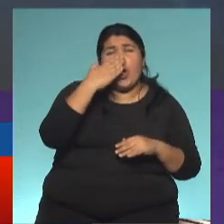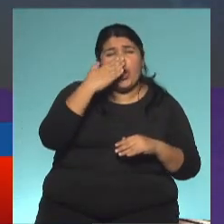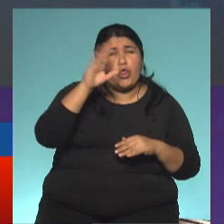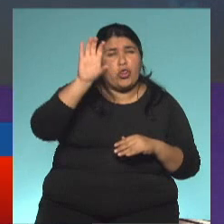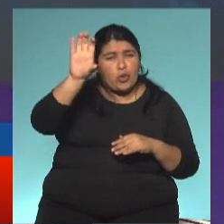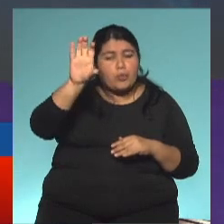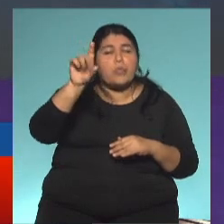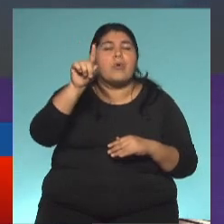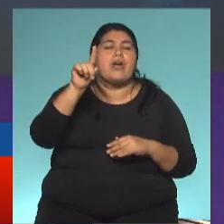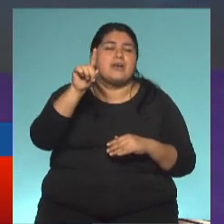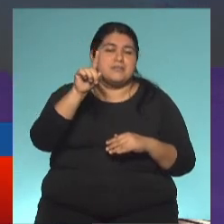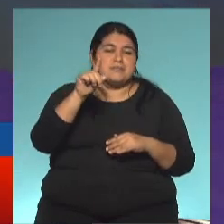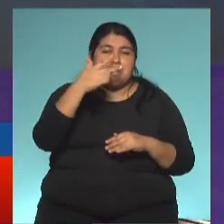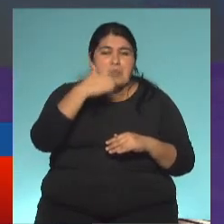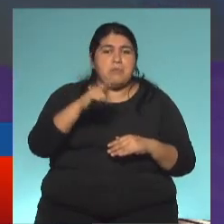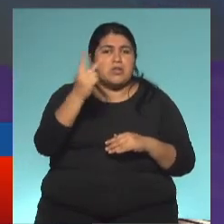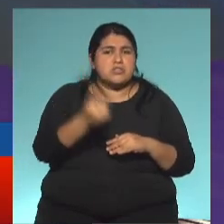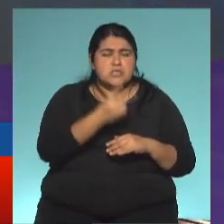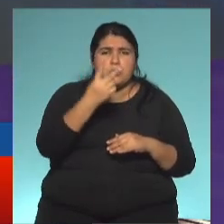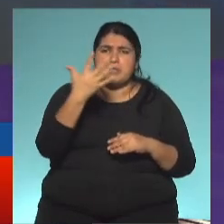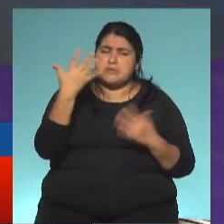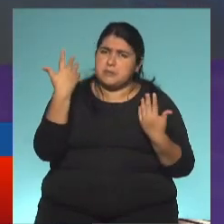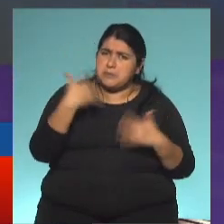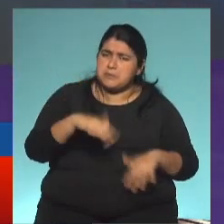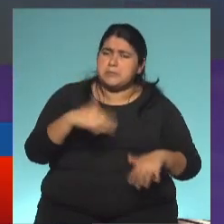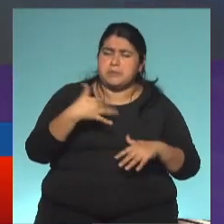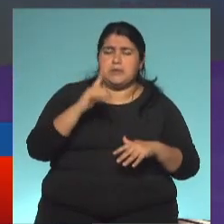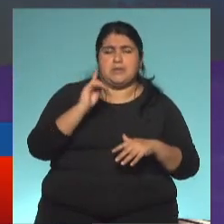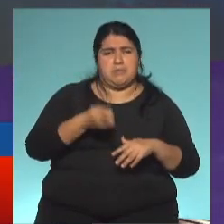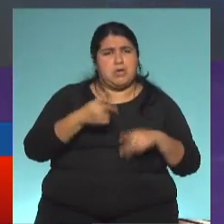repaso por el interior del país, 3.225 casos, también una cifra muy alta.